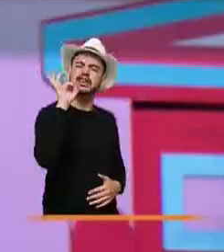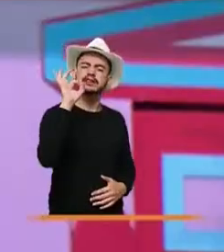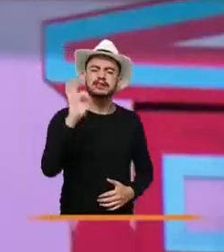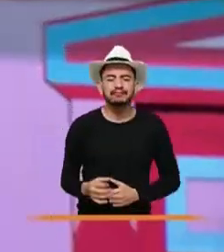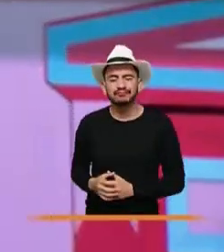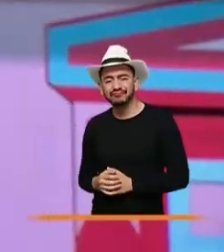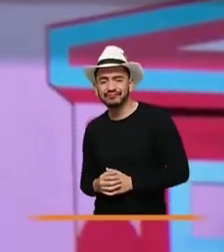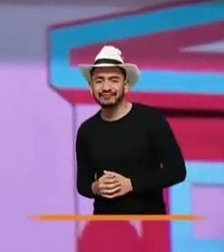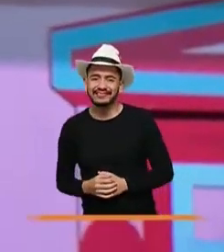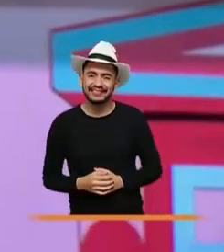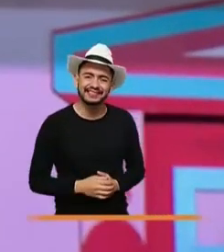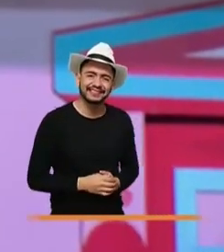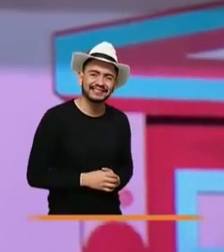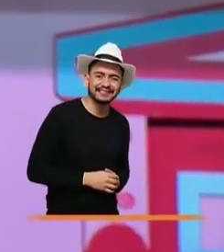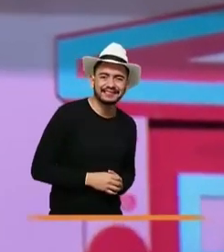y otros